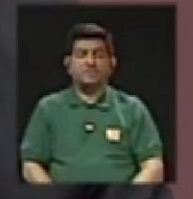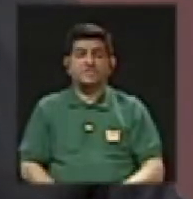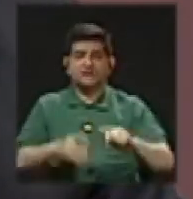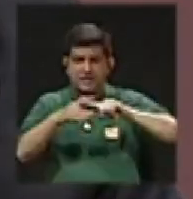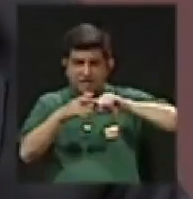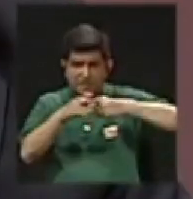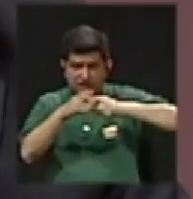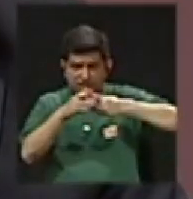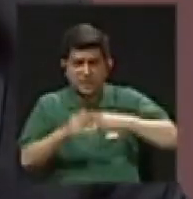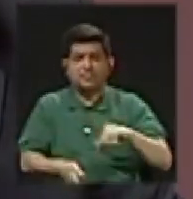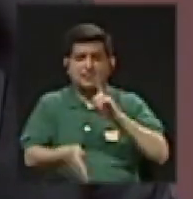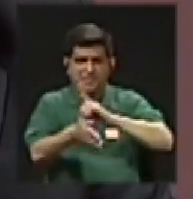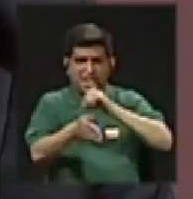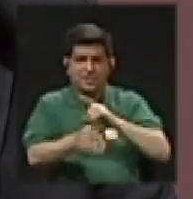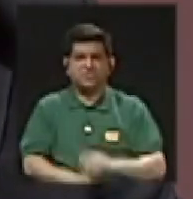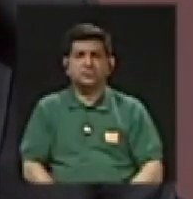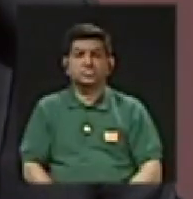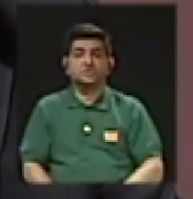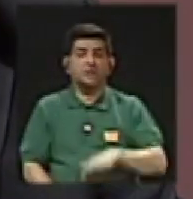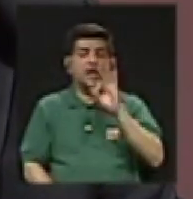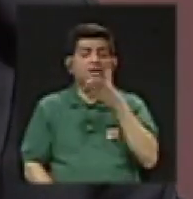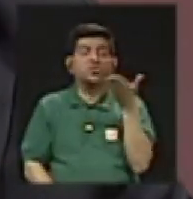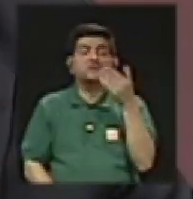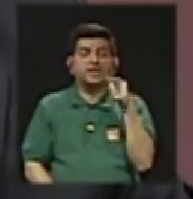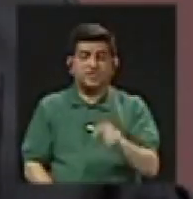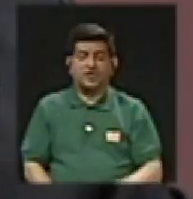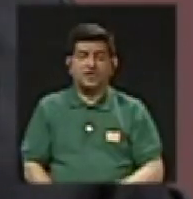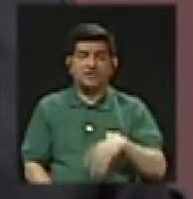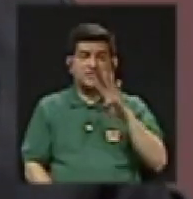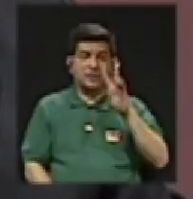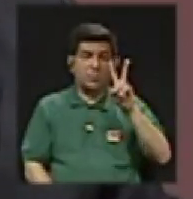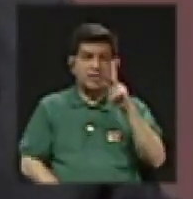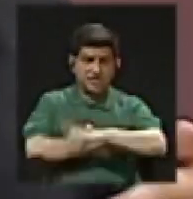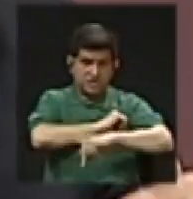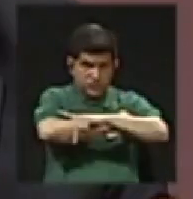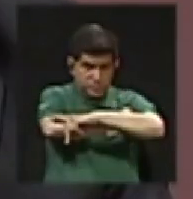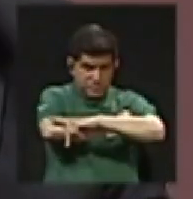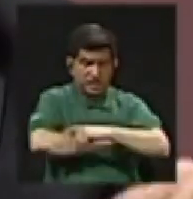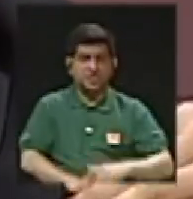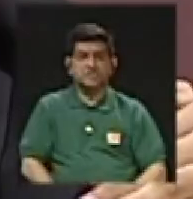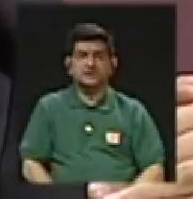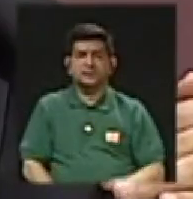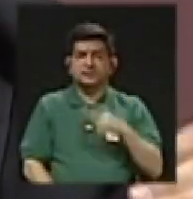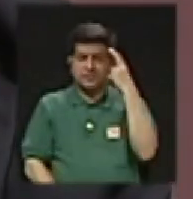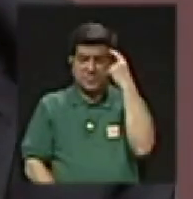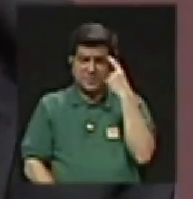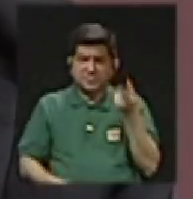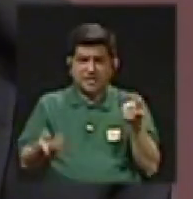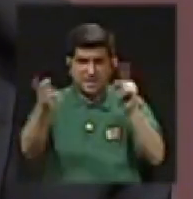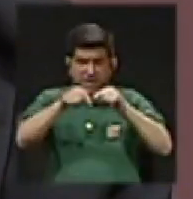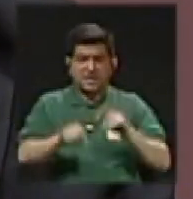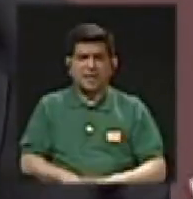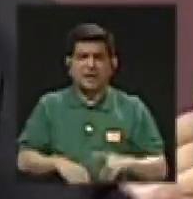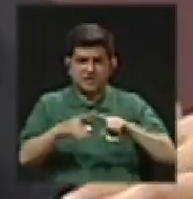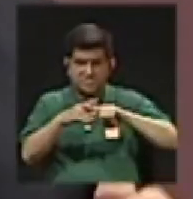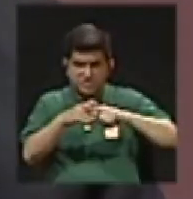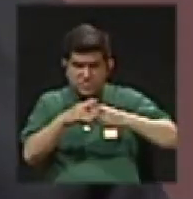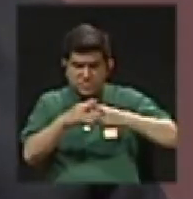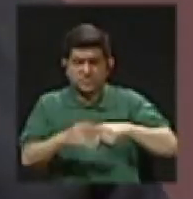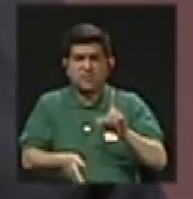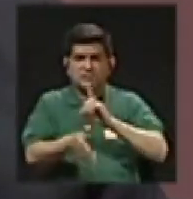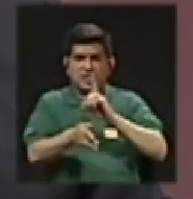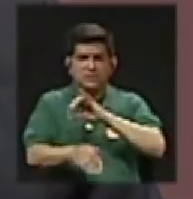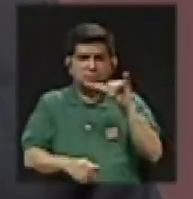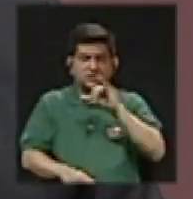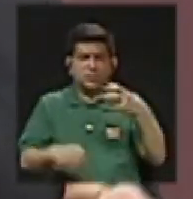médicos. Y lo que encontramos es que de los 42 países, tanto en el caso de dispositivos médicos como en el caso